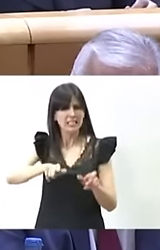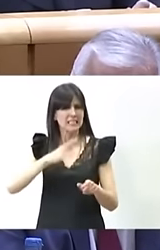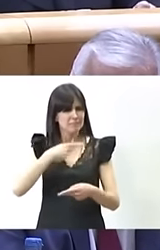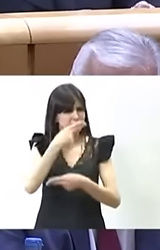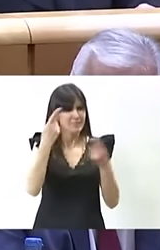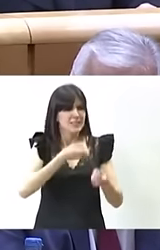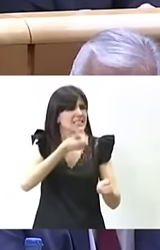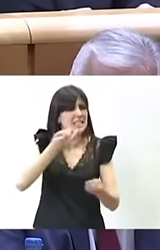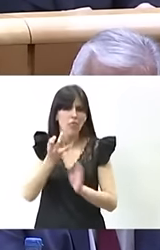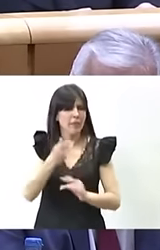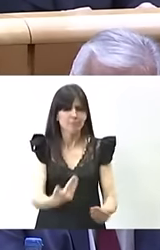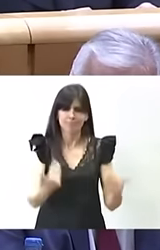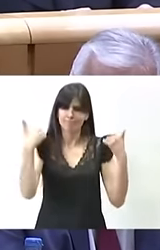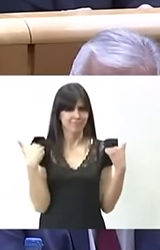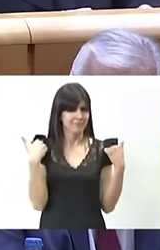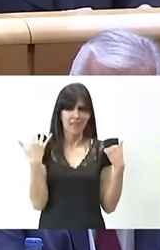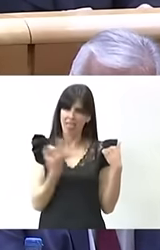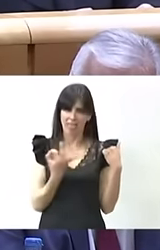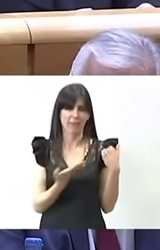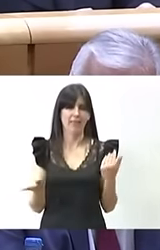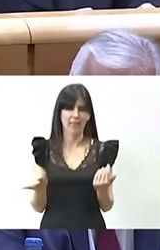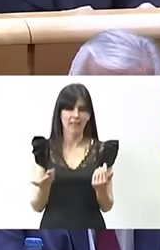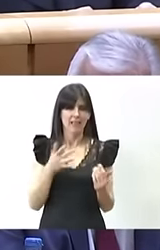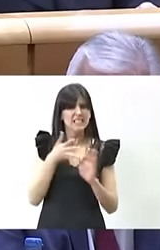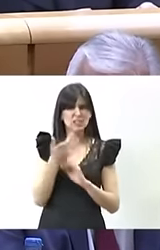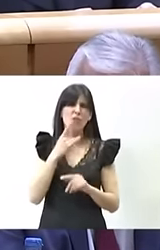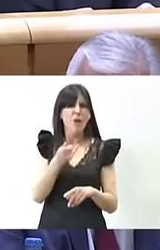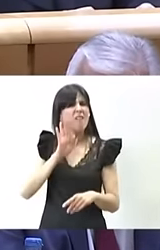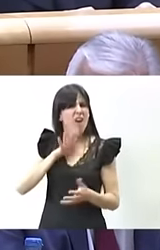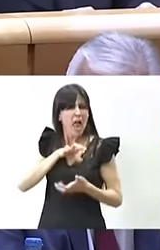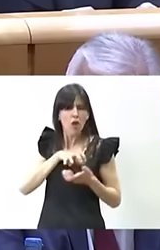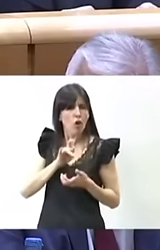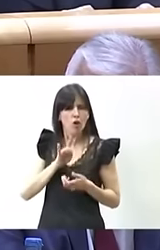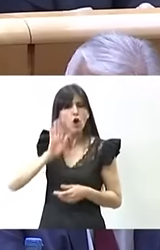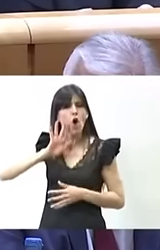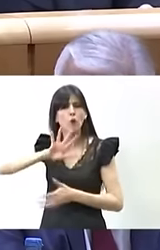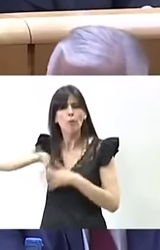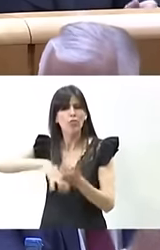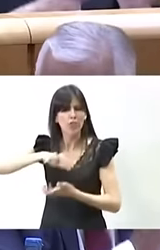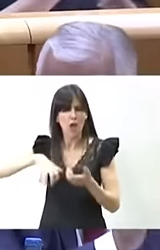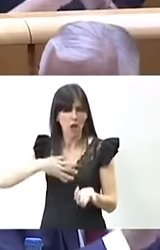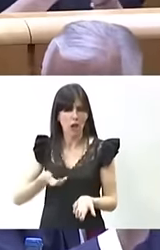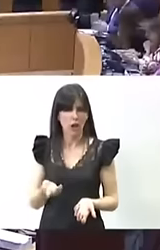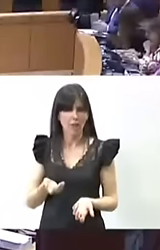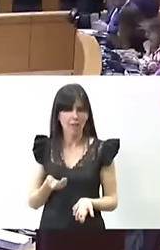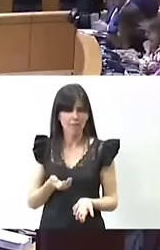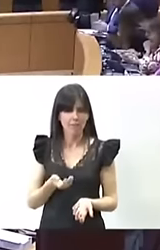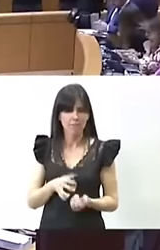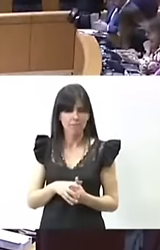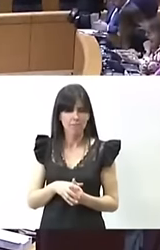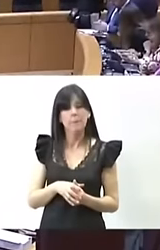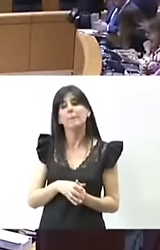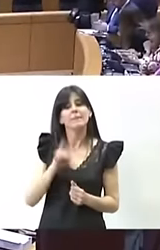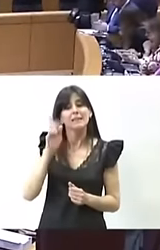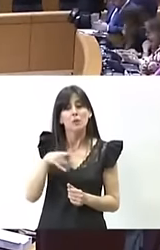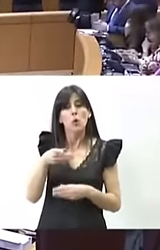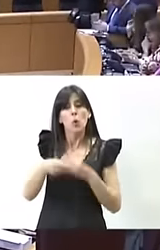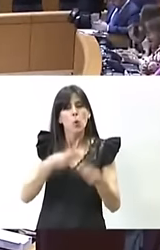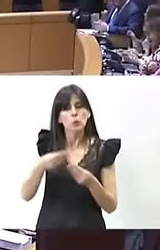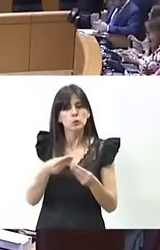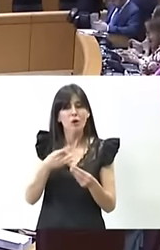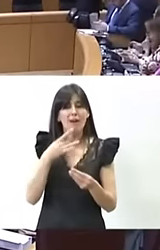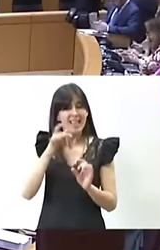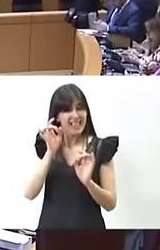asumir responsabilidades. Esto no es fango, es corrupción. Y si utilizaran ustedes el mismo